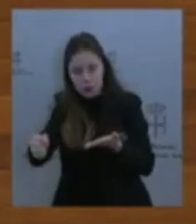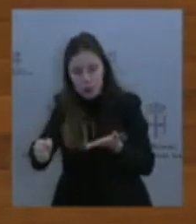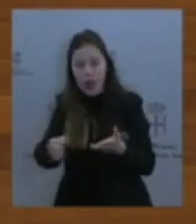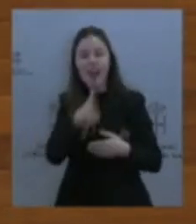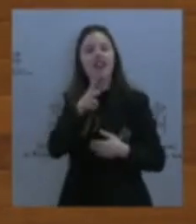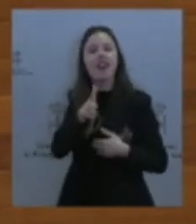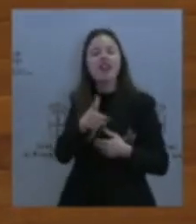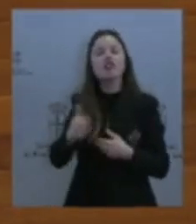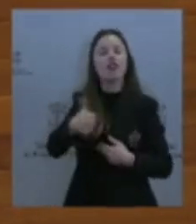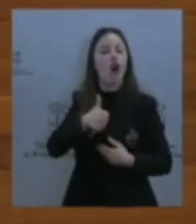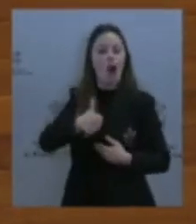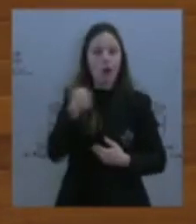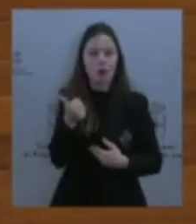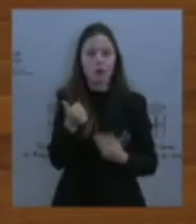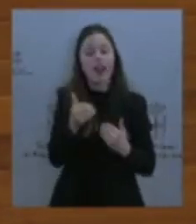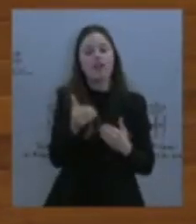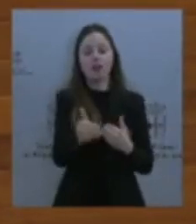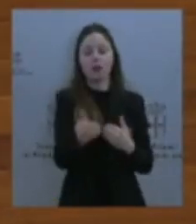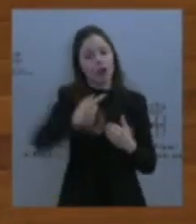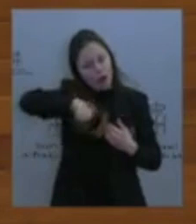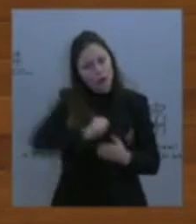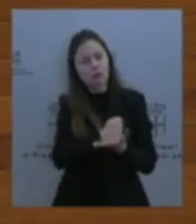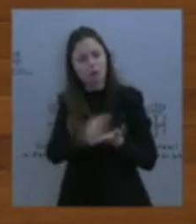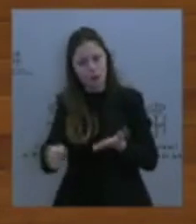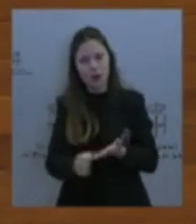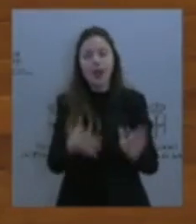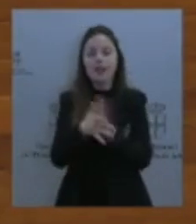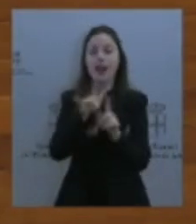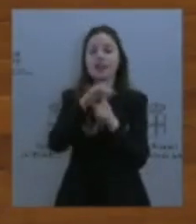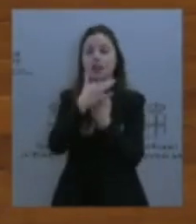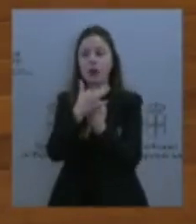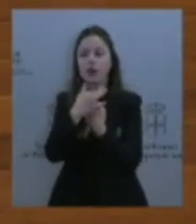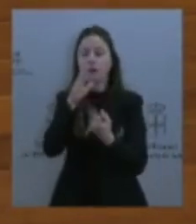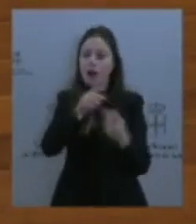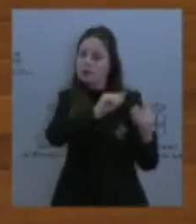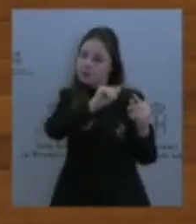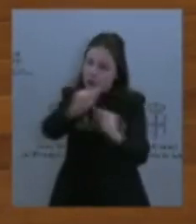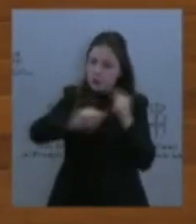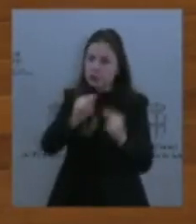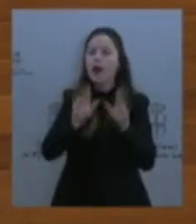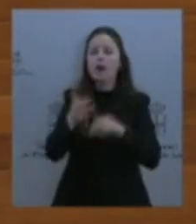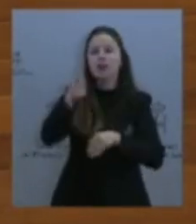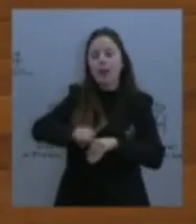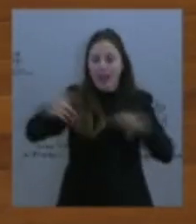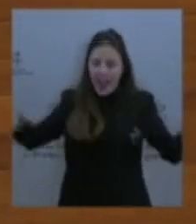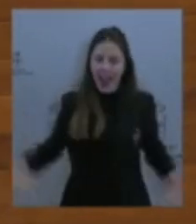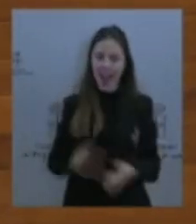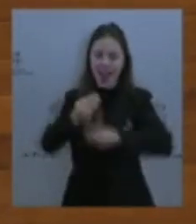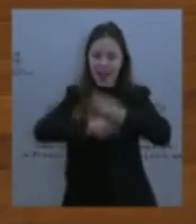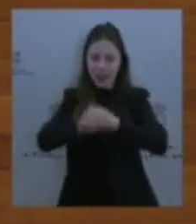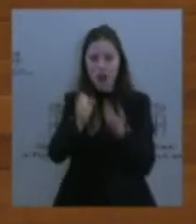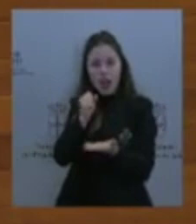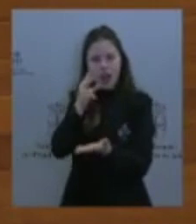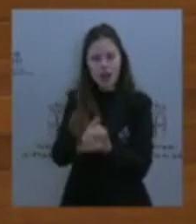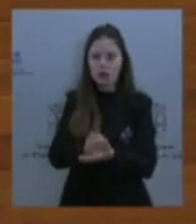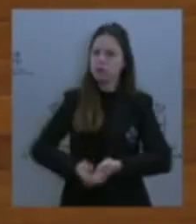futuro. Son momentos para la reflexión, pero también para la acción. El reto es grande para nuestro país, como